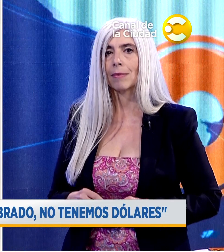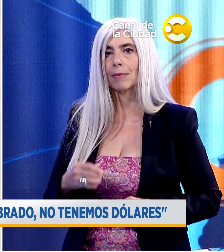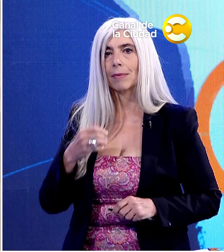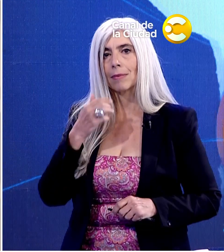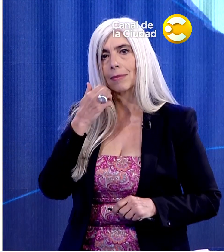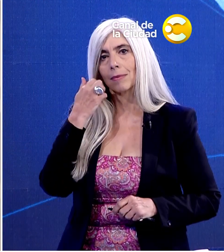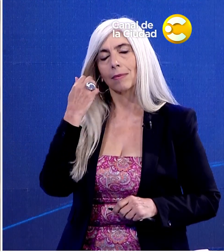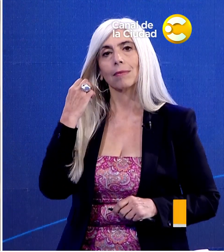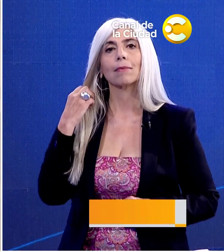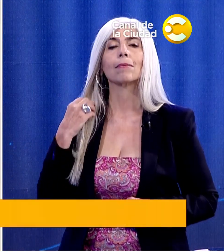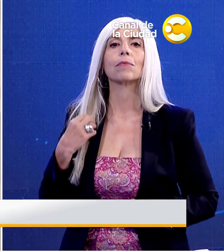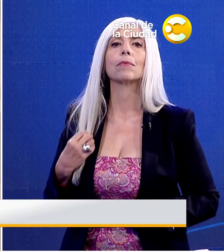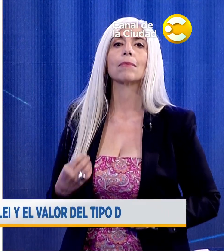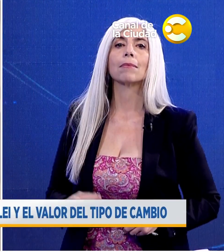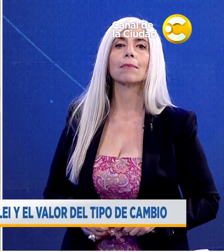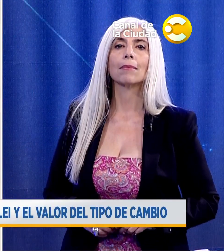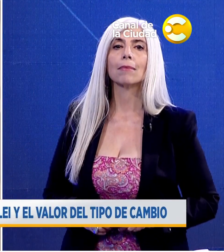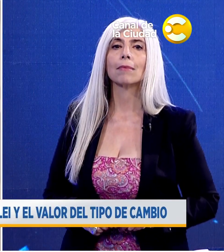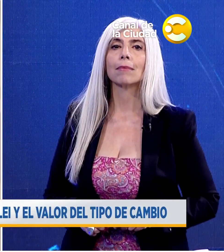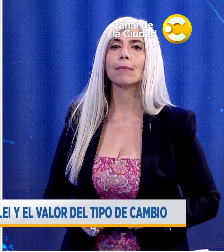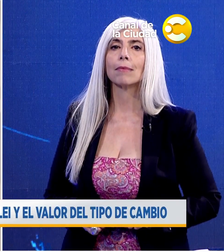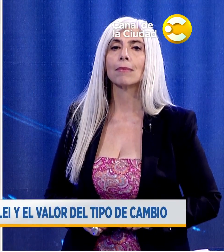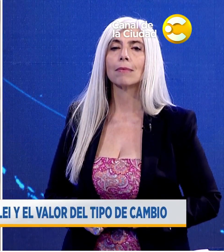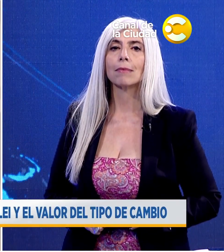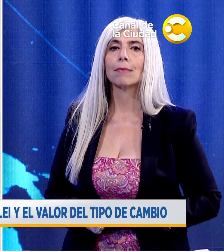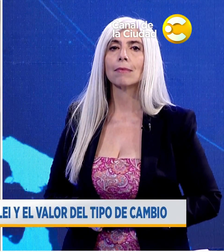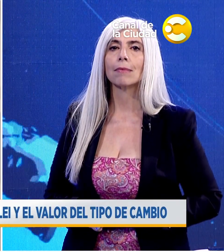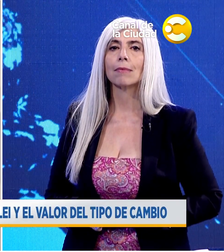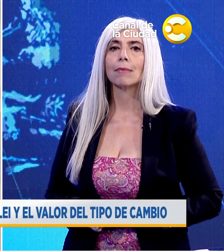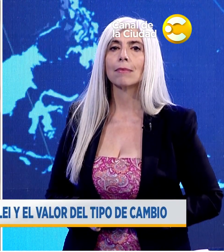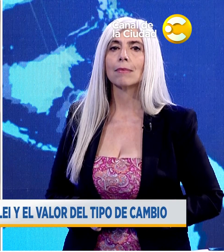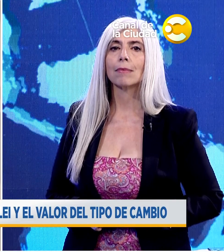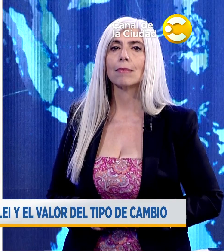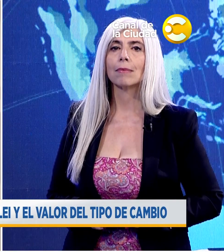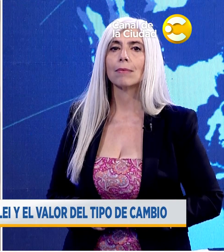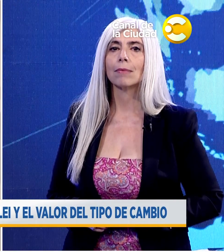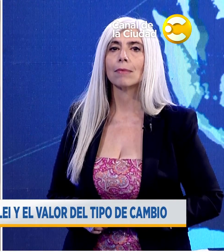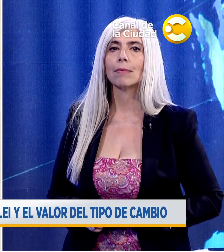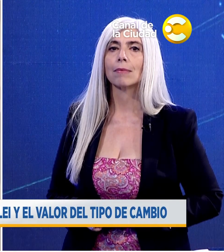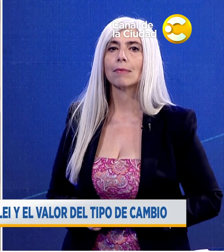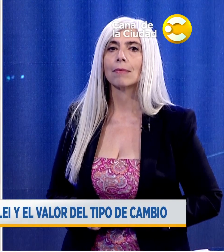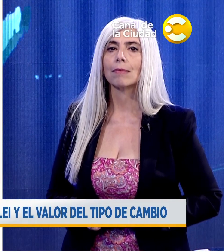De todas maneras, creo que Dios mediante vamos a estar con números de inflación